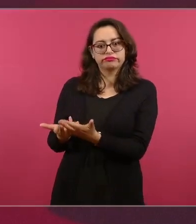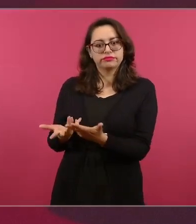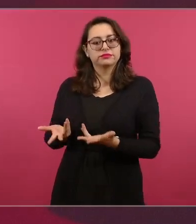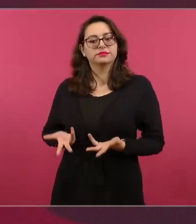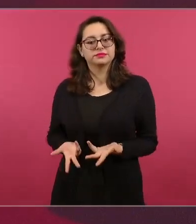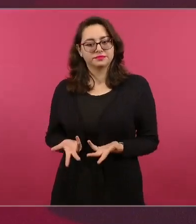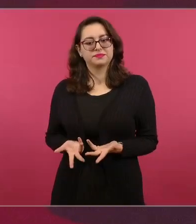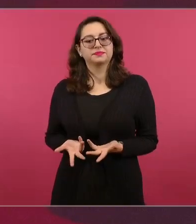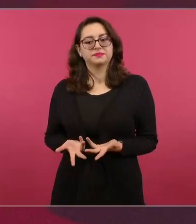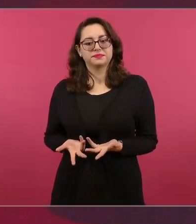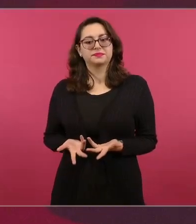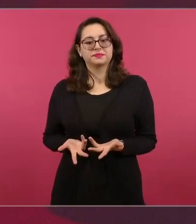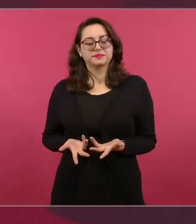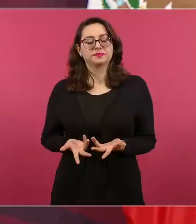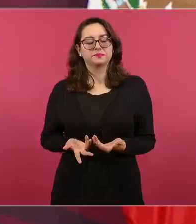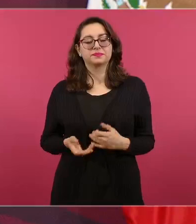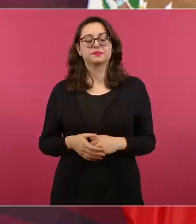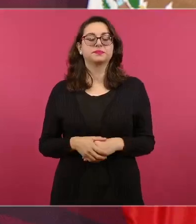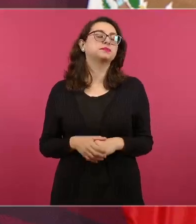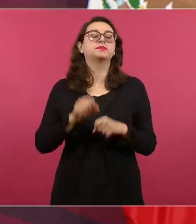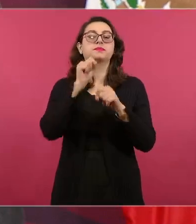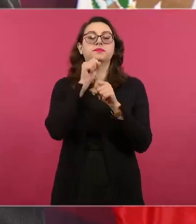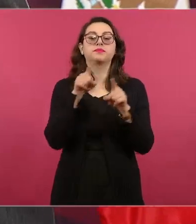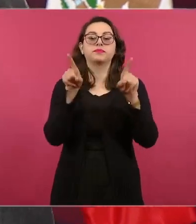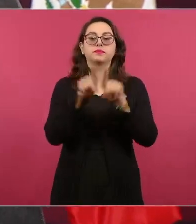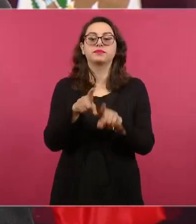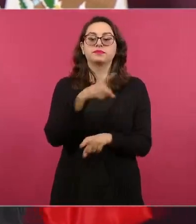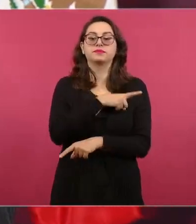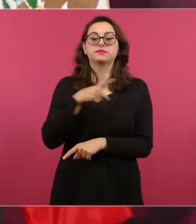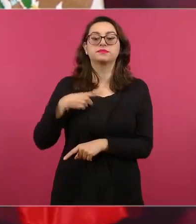También no olviden ustedes la novela